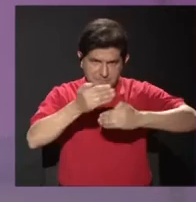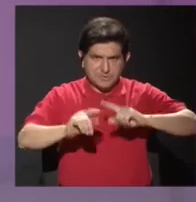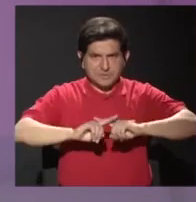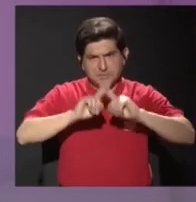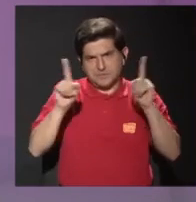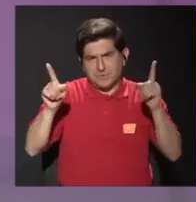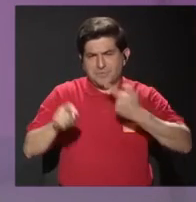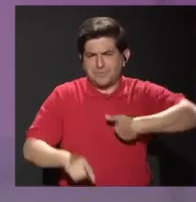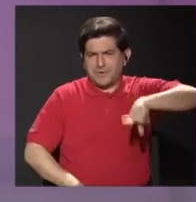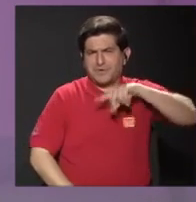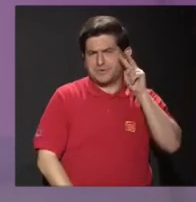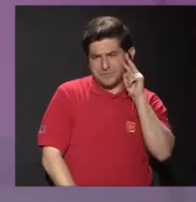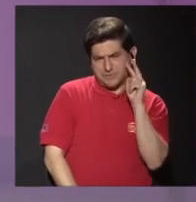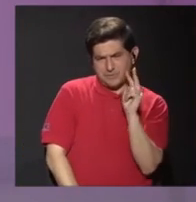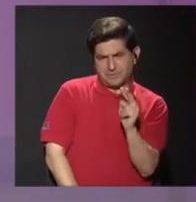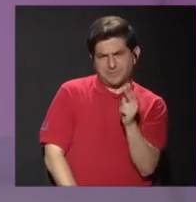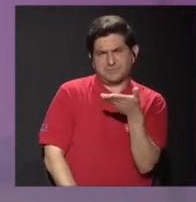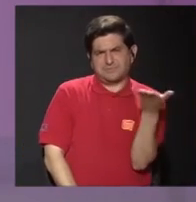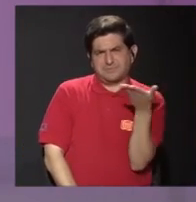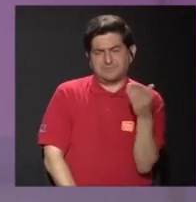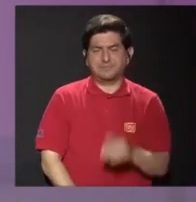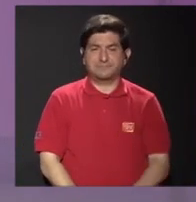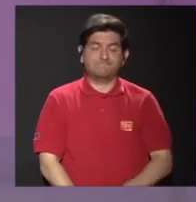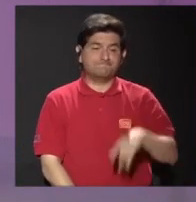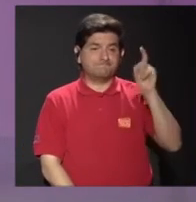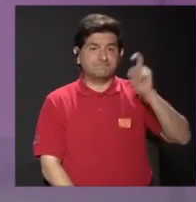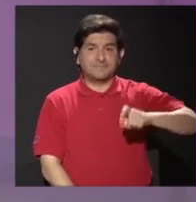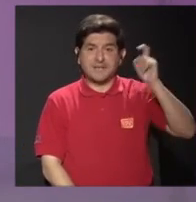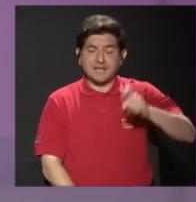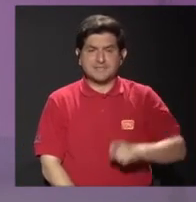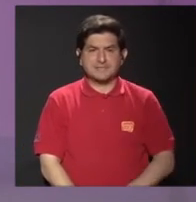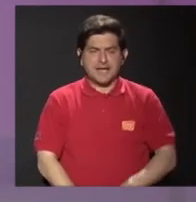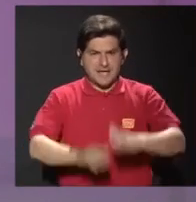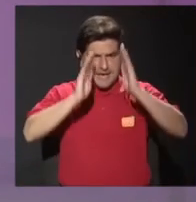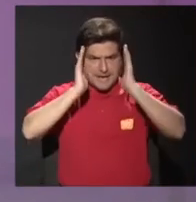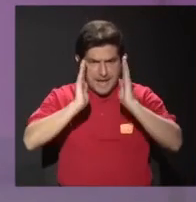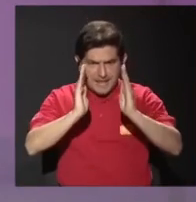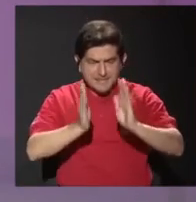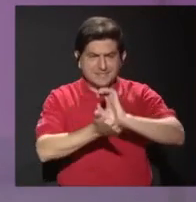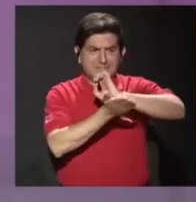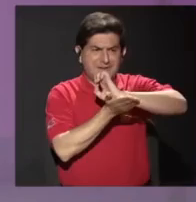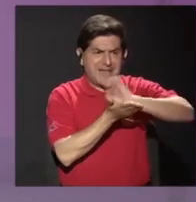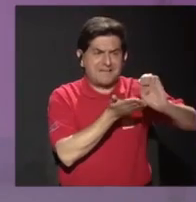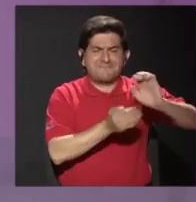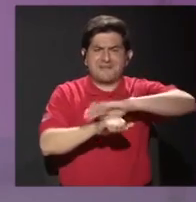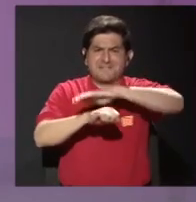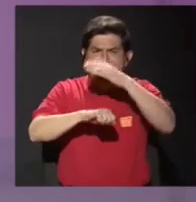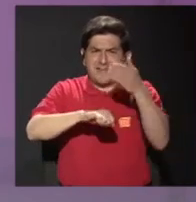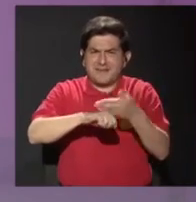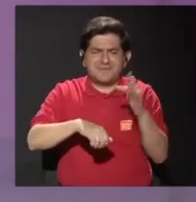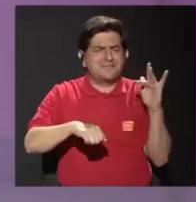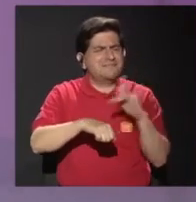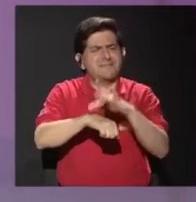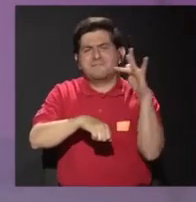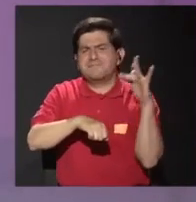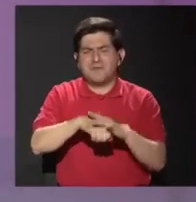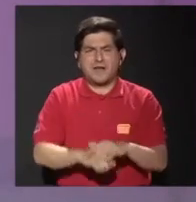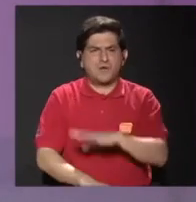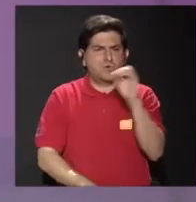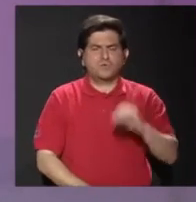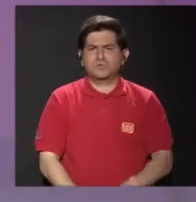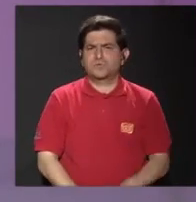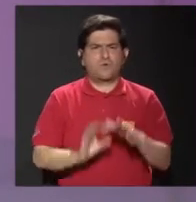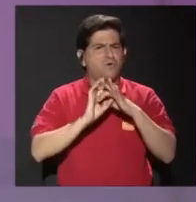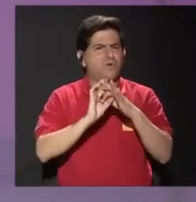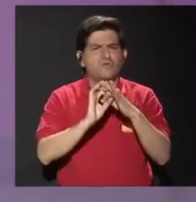decir que nosotros hemos visto la necesidad de hacer un abordaje a la prevención de los embarazos tempranos y las relaciones